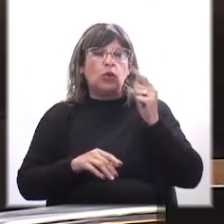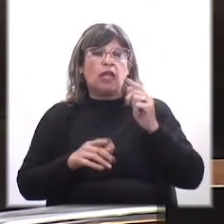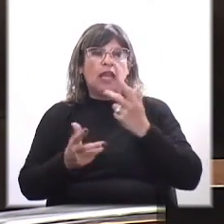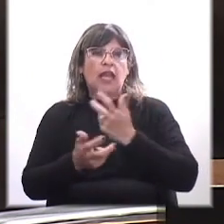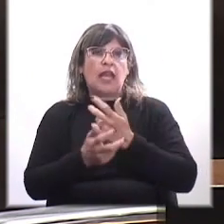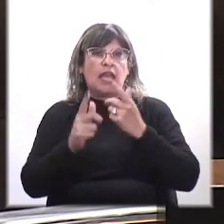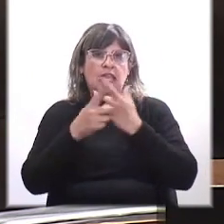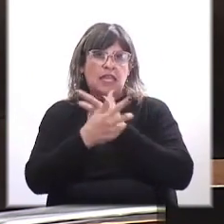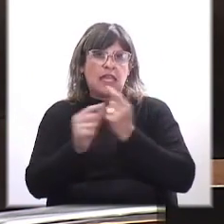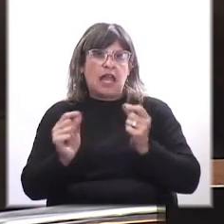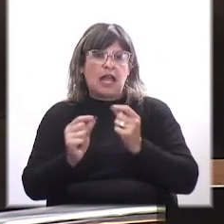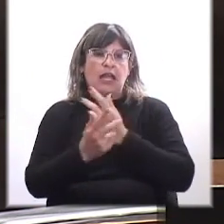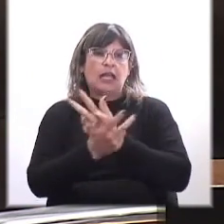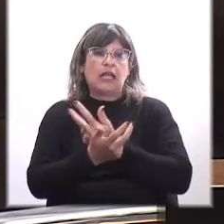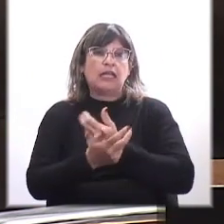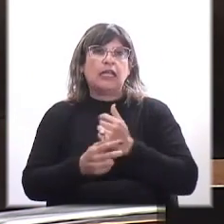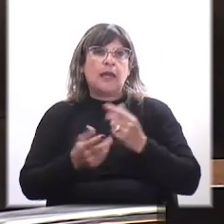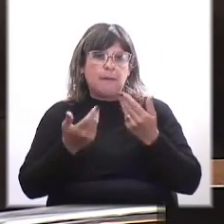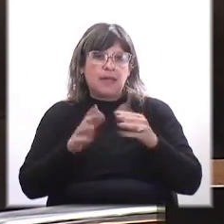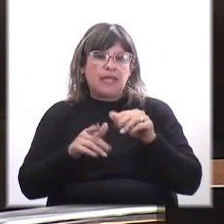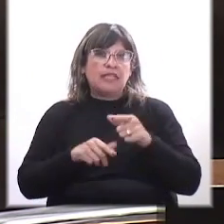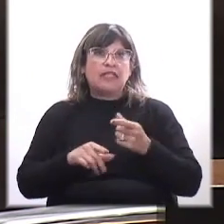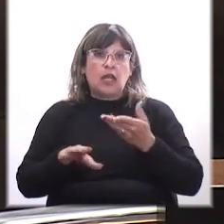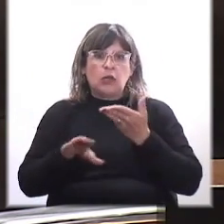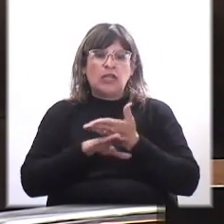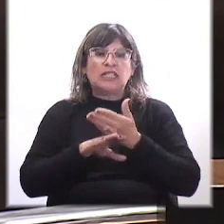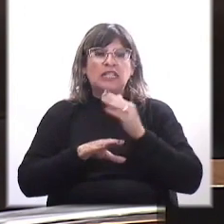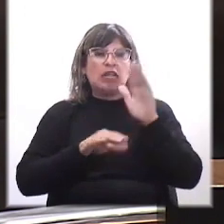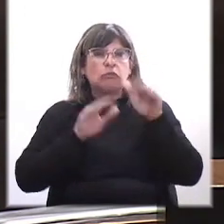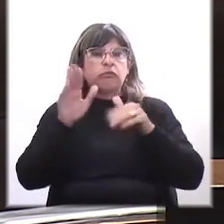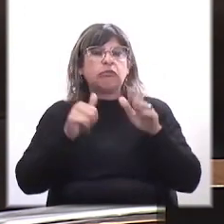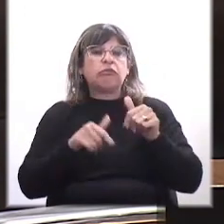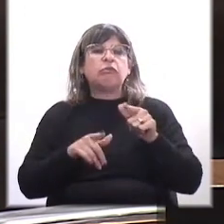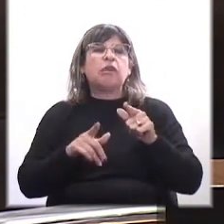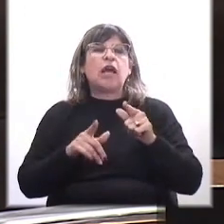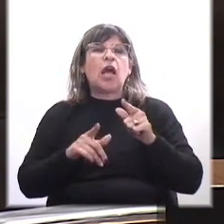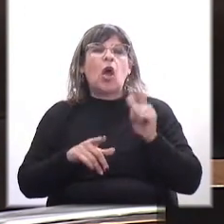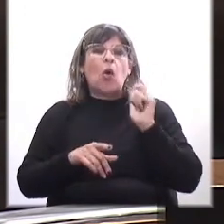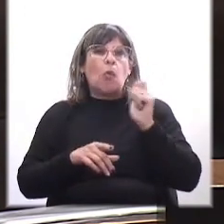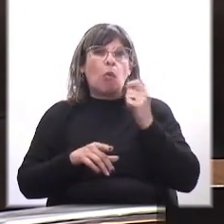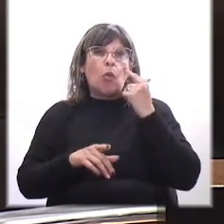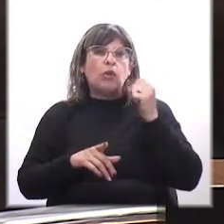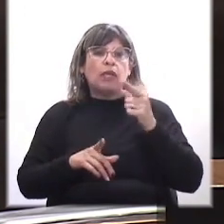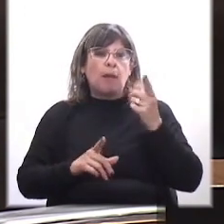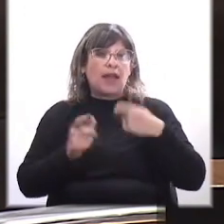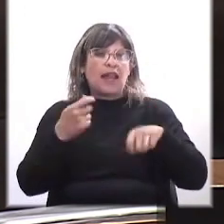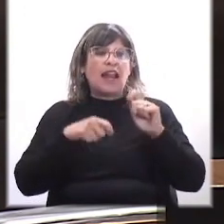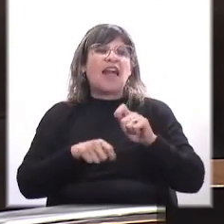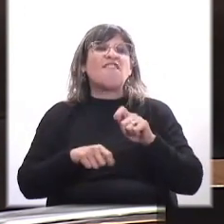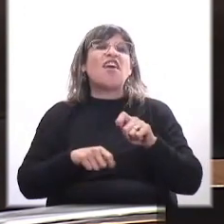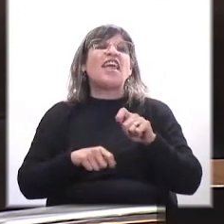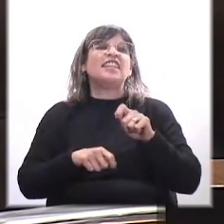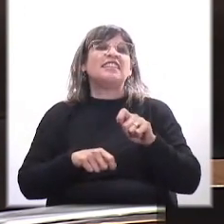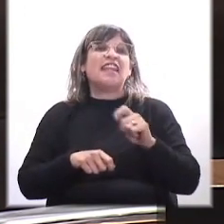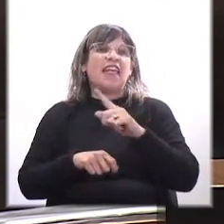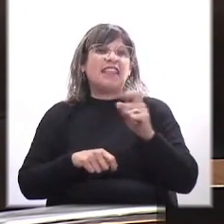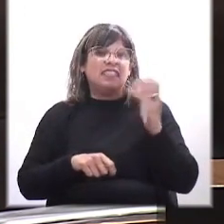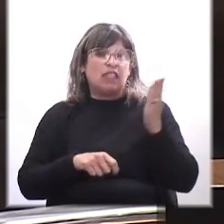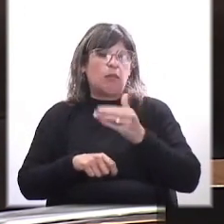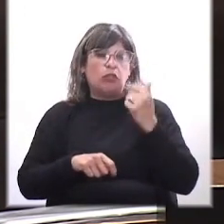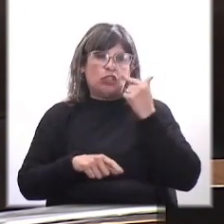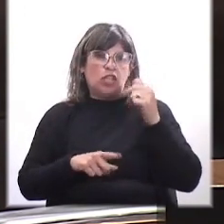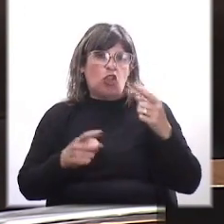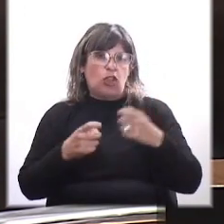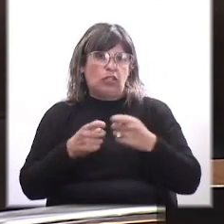ANCAP inician una licitación pública para la venta del 100% del paquete accionario de la